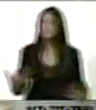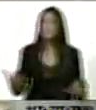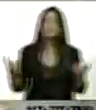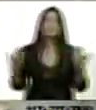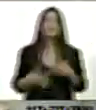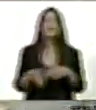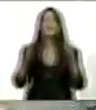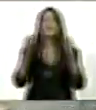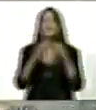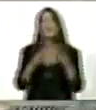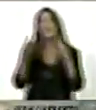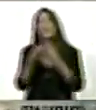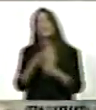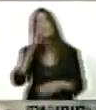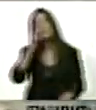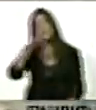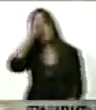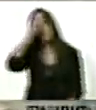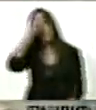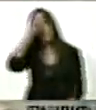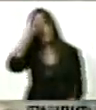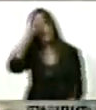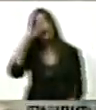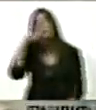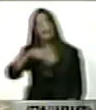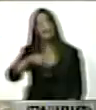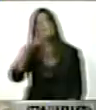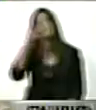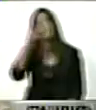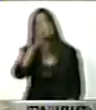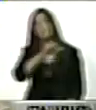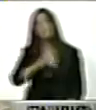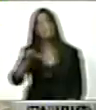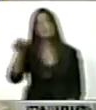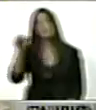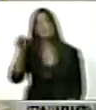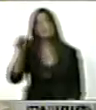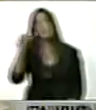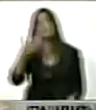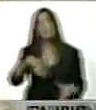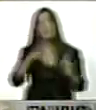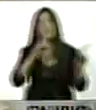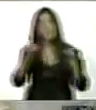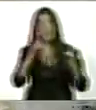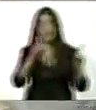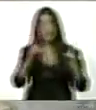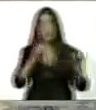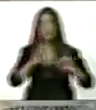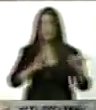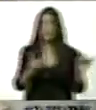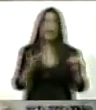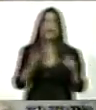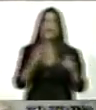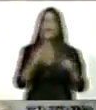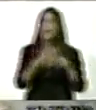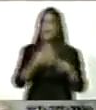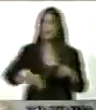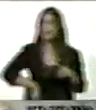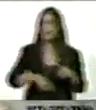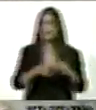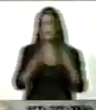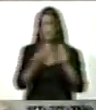reunión junto al Papa Francisco para esta segunda etapa del diálogo, como lo han mencionado los expresidentes